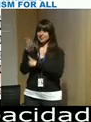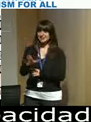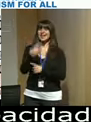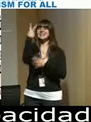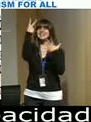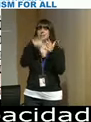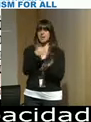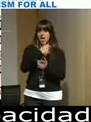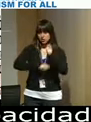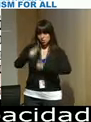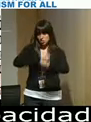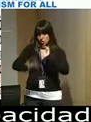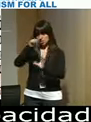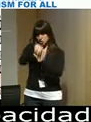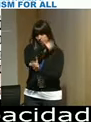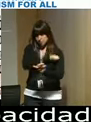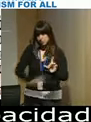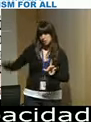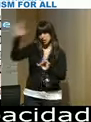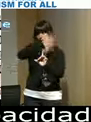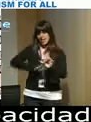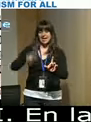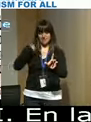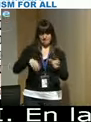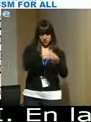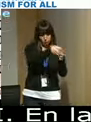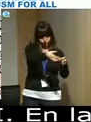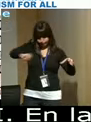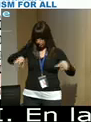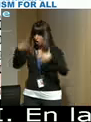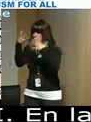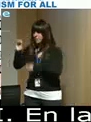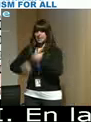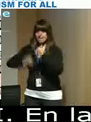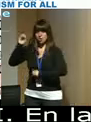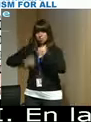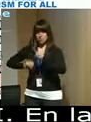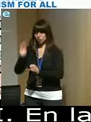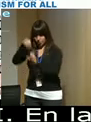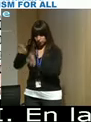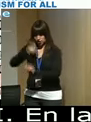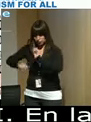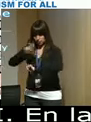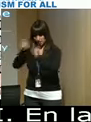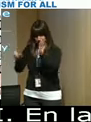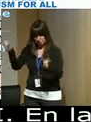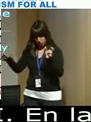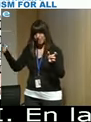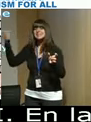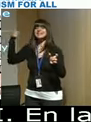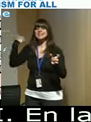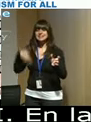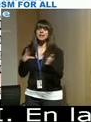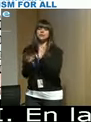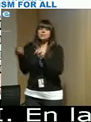España y prácticamente el 90% de las personas con discapacidad a través de sus asociaciones están representadas en